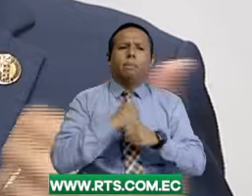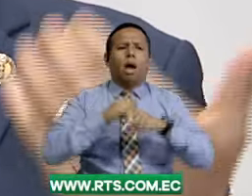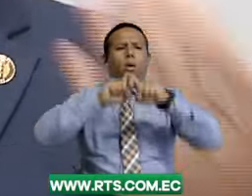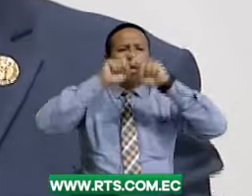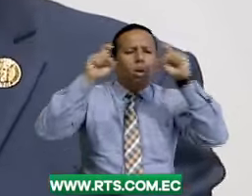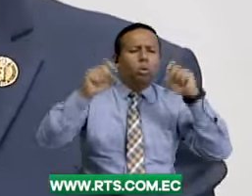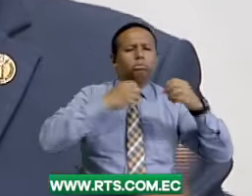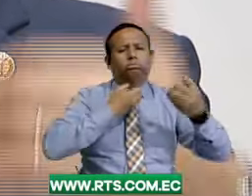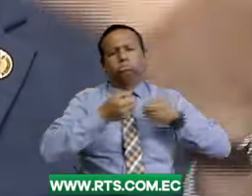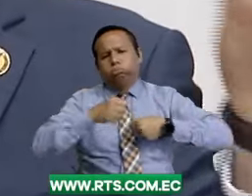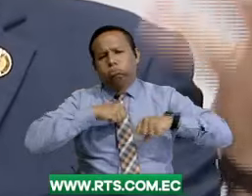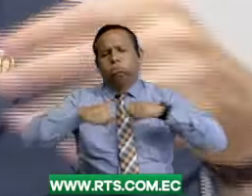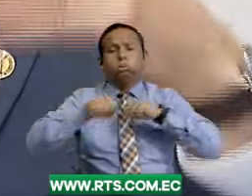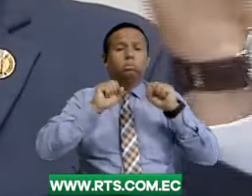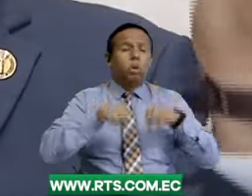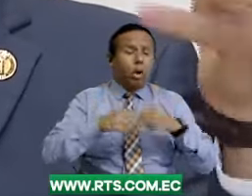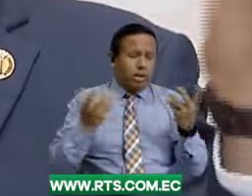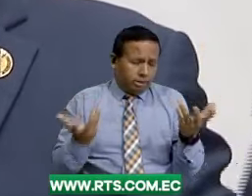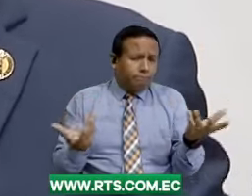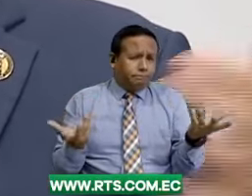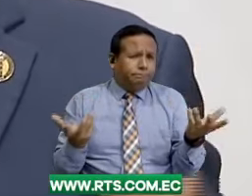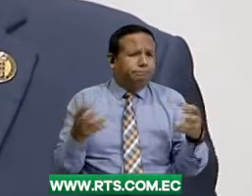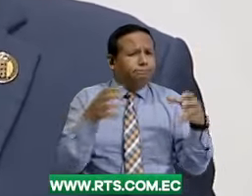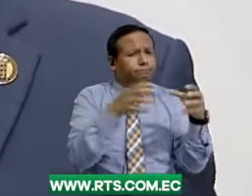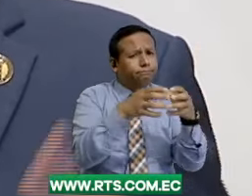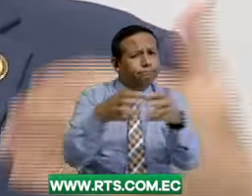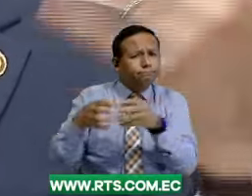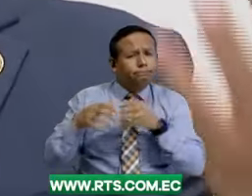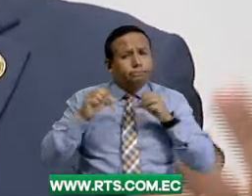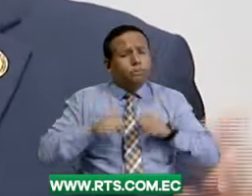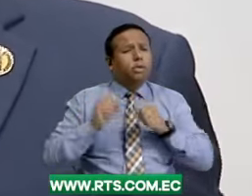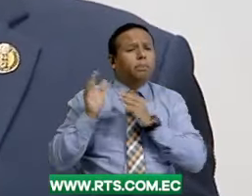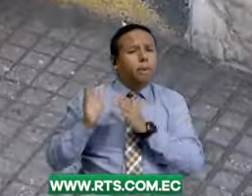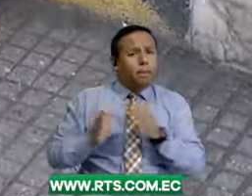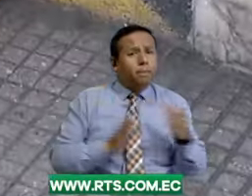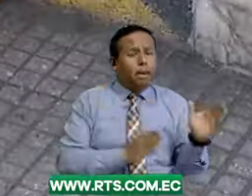comercios se programen, que las empresas y las pequeñas, medianas y grandes también se programen. Informó